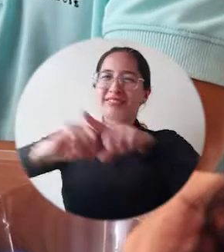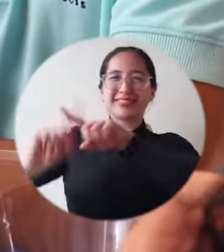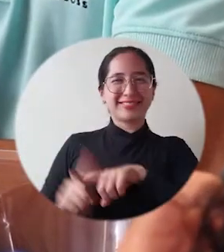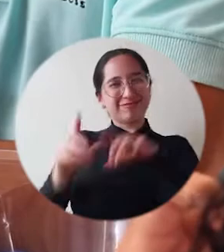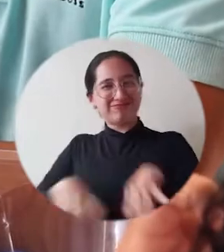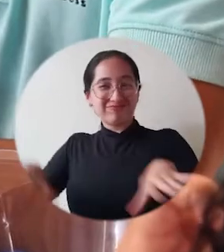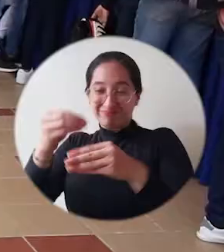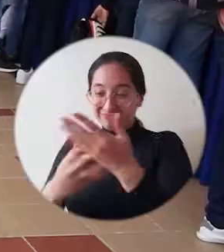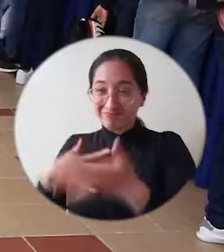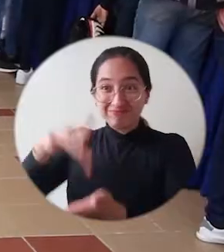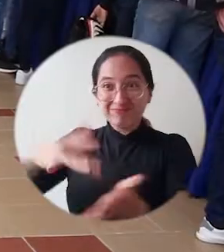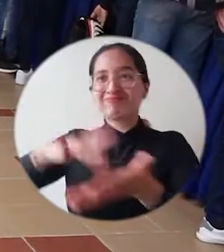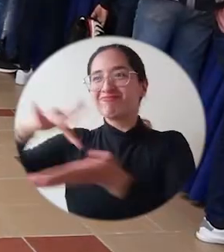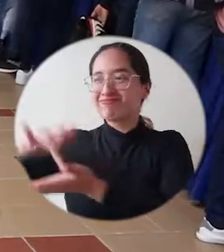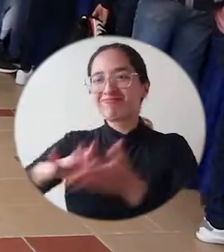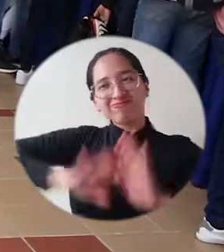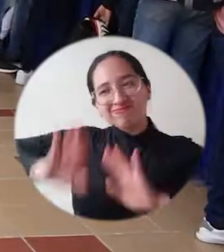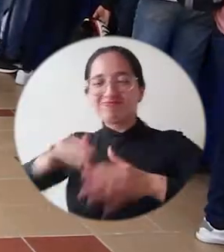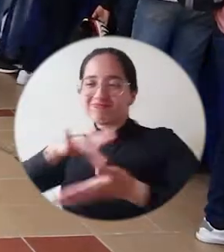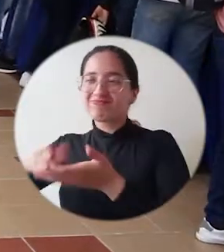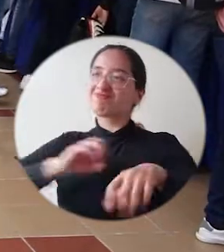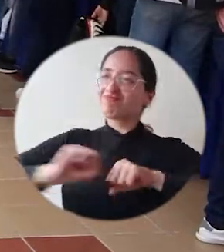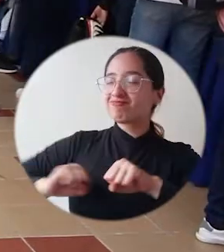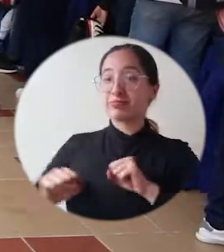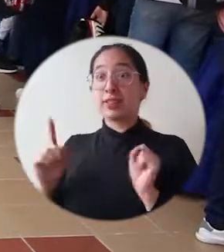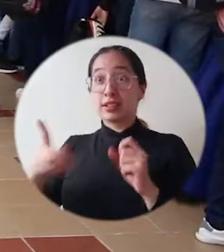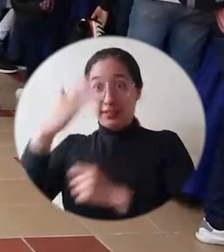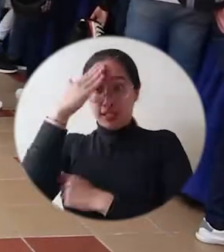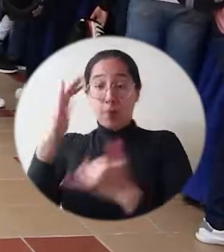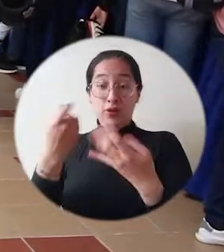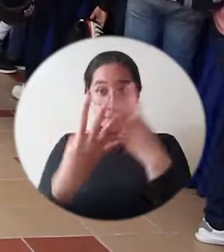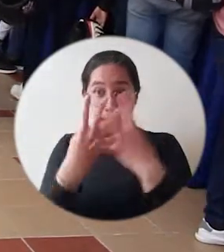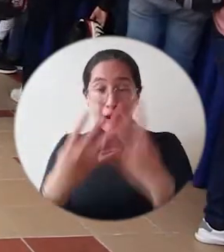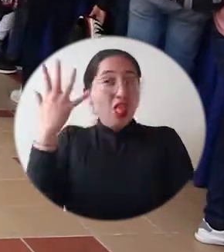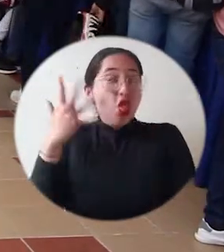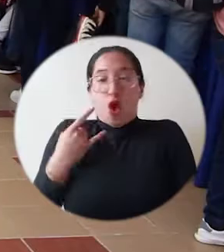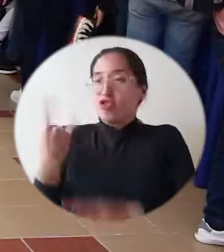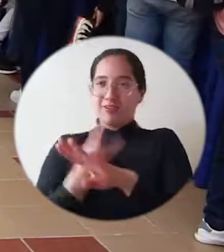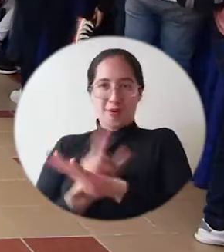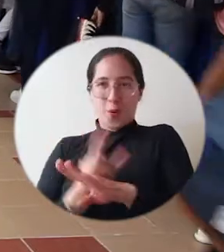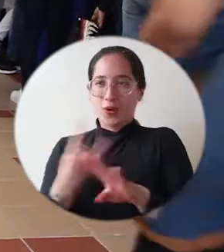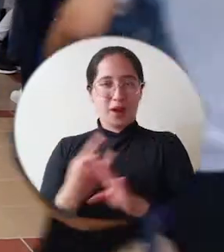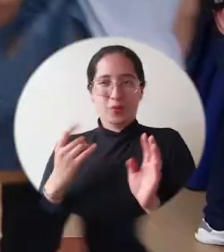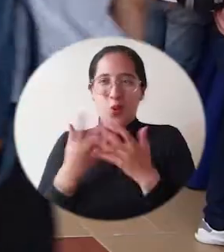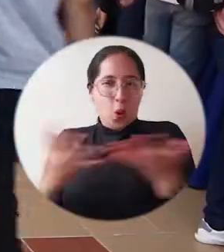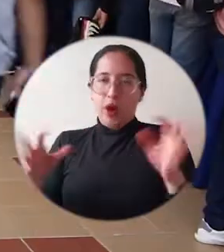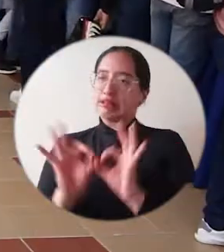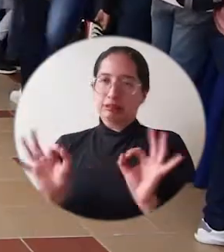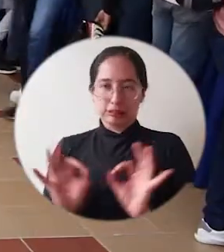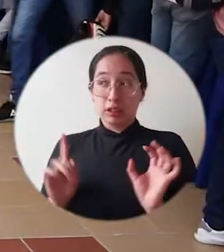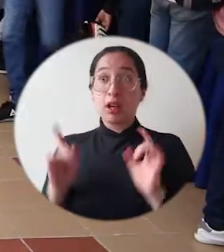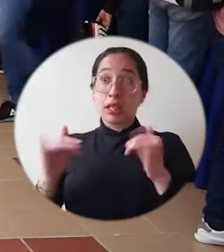y otras dinámicas. Ya que las matemáticas se emplean en todos los campos posibles y la vemos al día y en nuestro diario